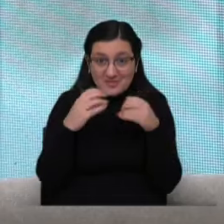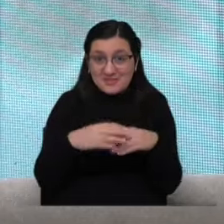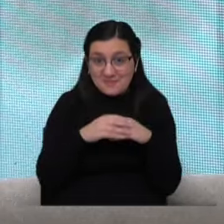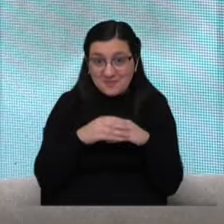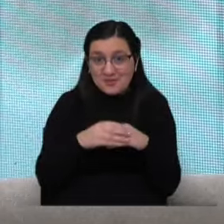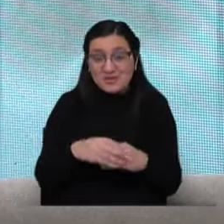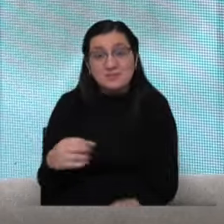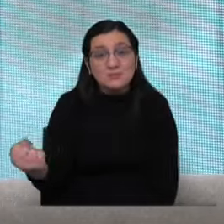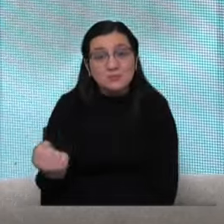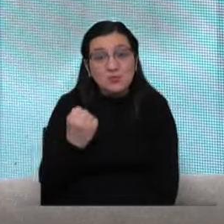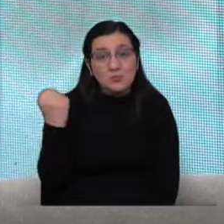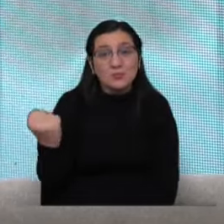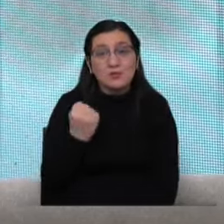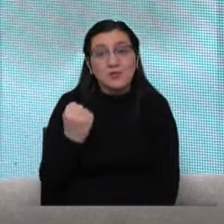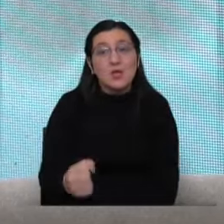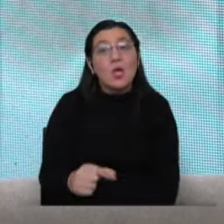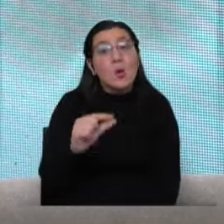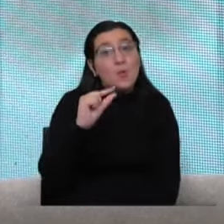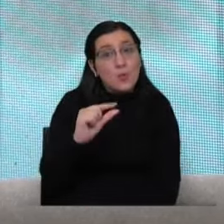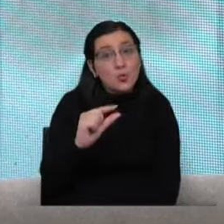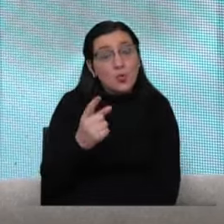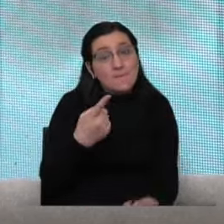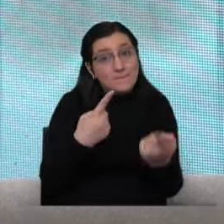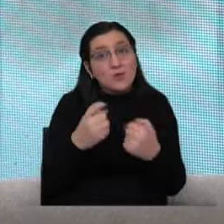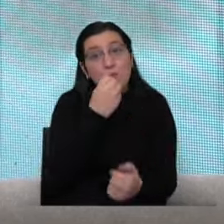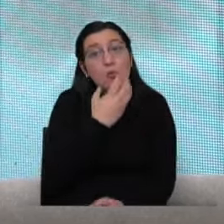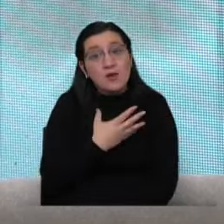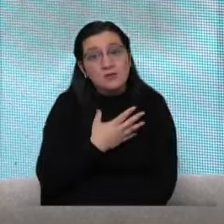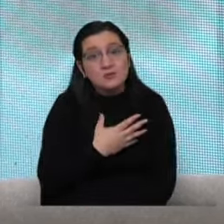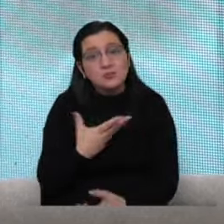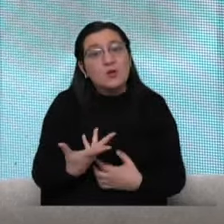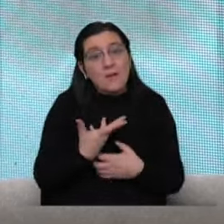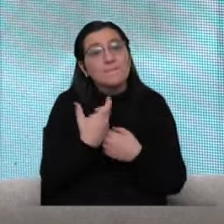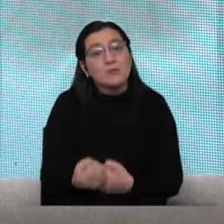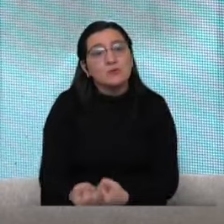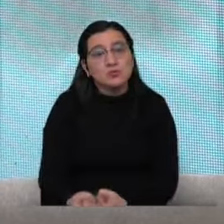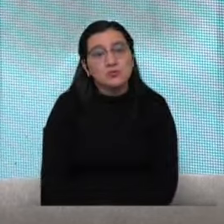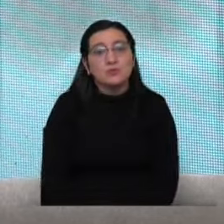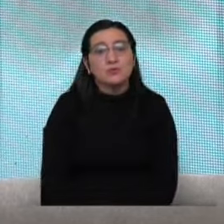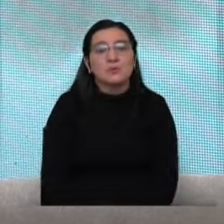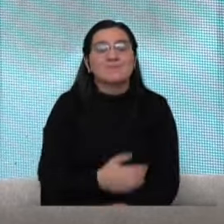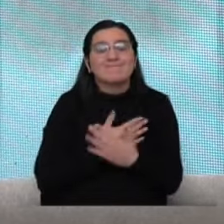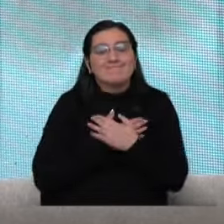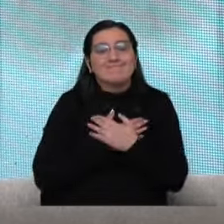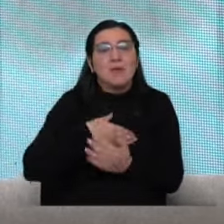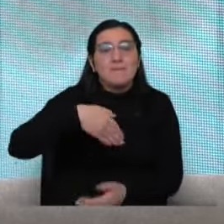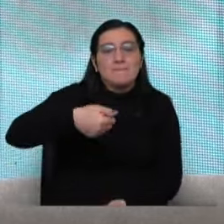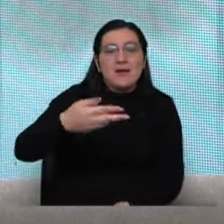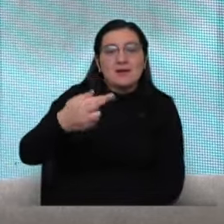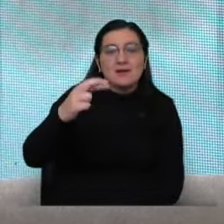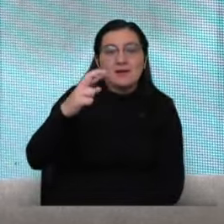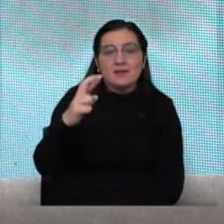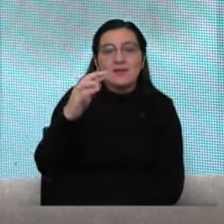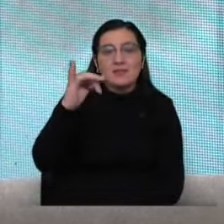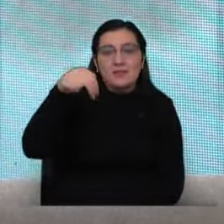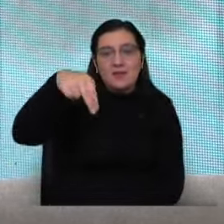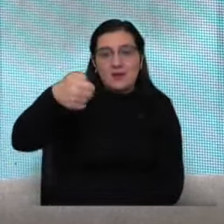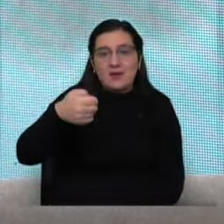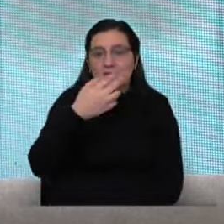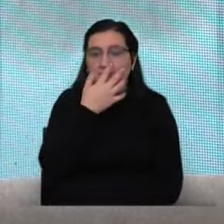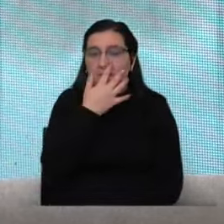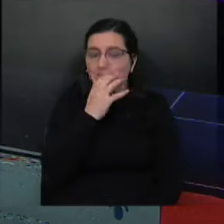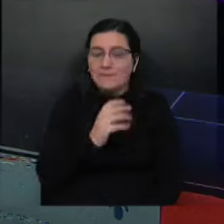muy importantes buen un gran apoyo cariños Mara nos manda abrazo conete Colorado